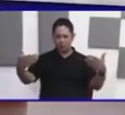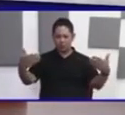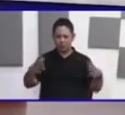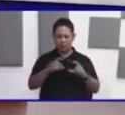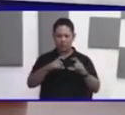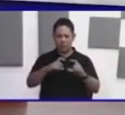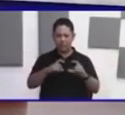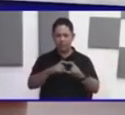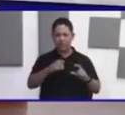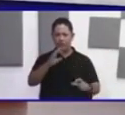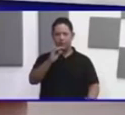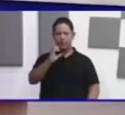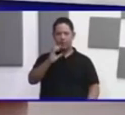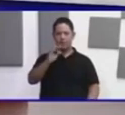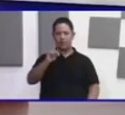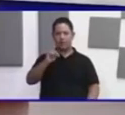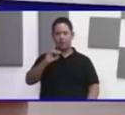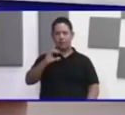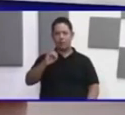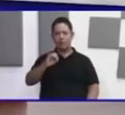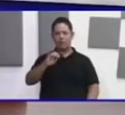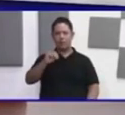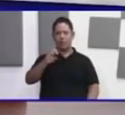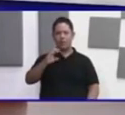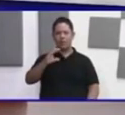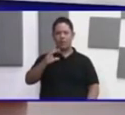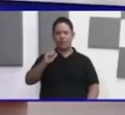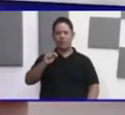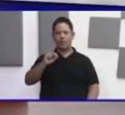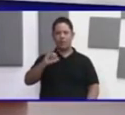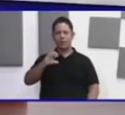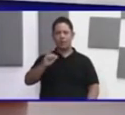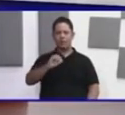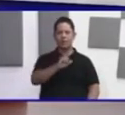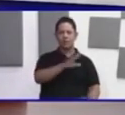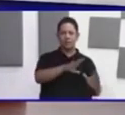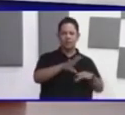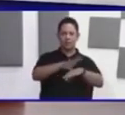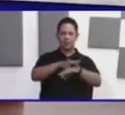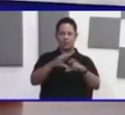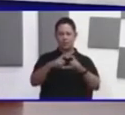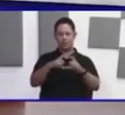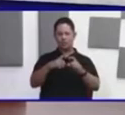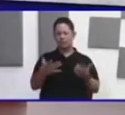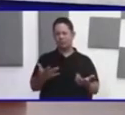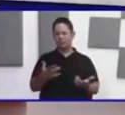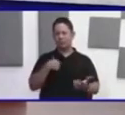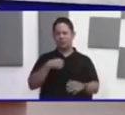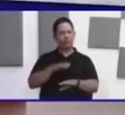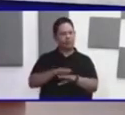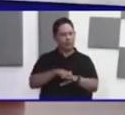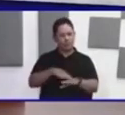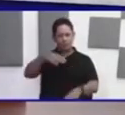solicitando técnico-mecánica. Y hablamos del tema del SOAT. La gente... ¿Cómo le digo yo a la policía en